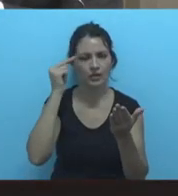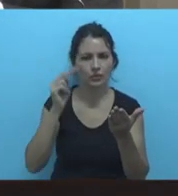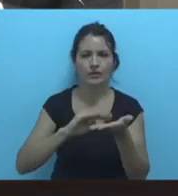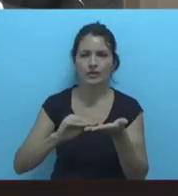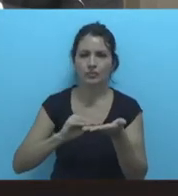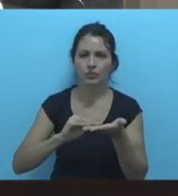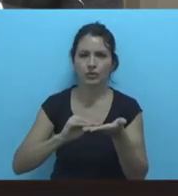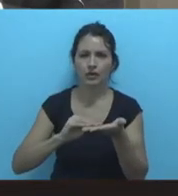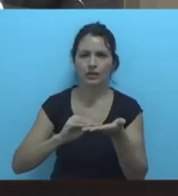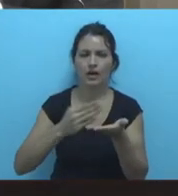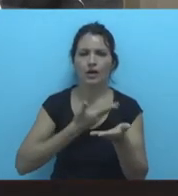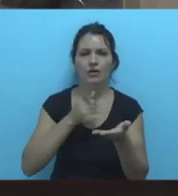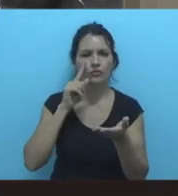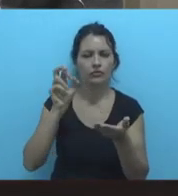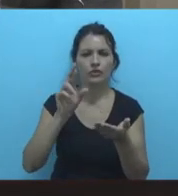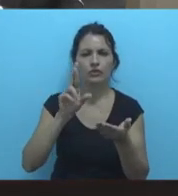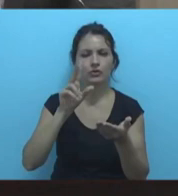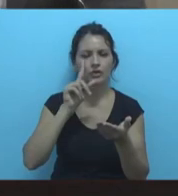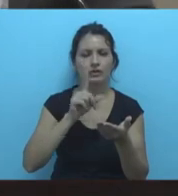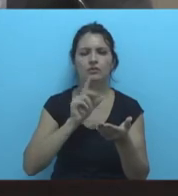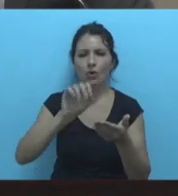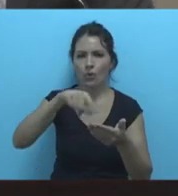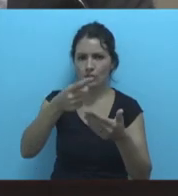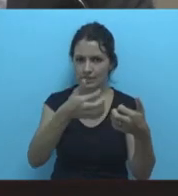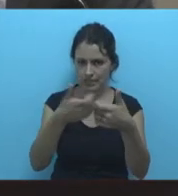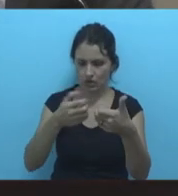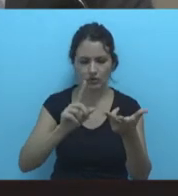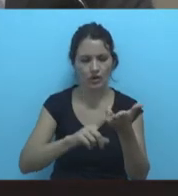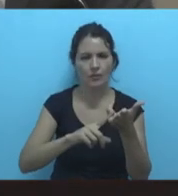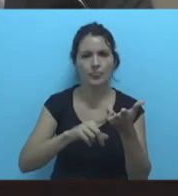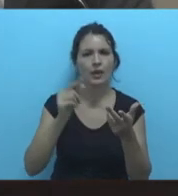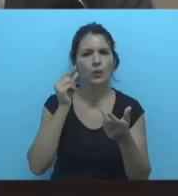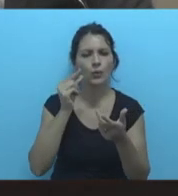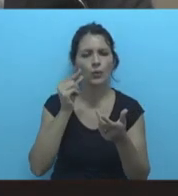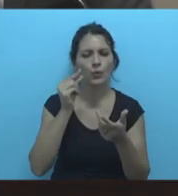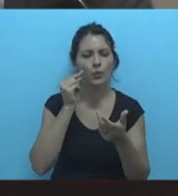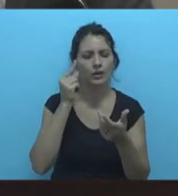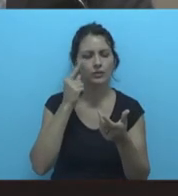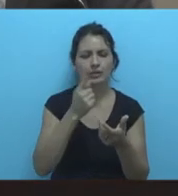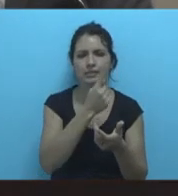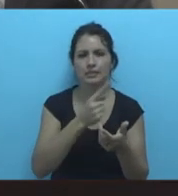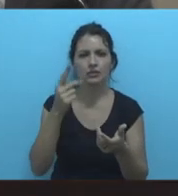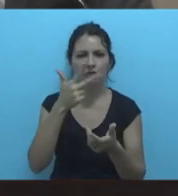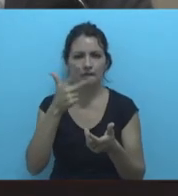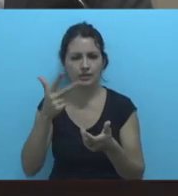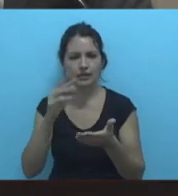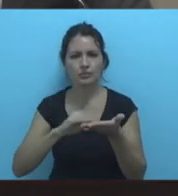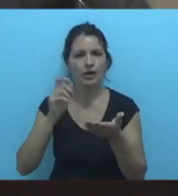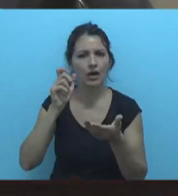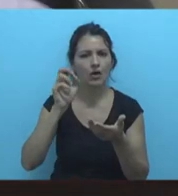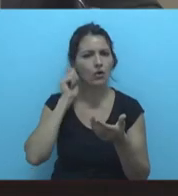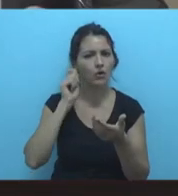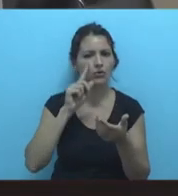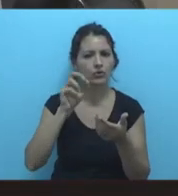42.199, diputada Florito, preferencias para una sesión. Expediente 41.133, diputado Gione, preferencia